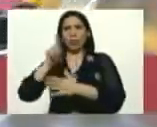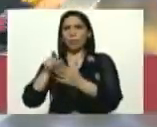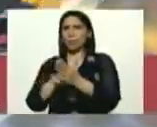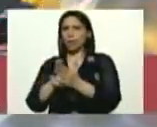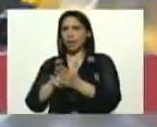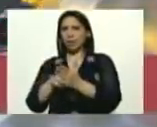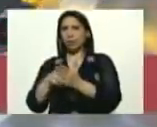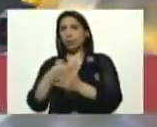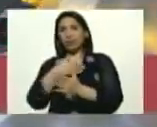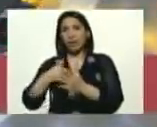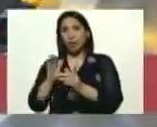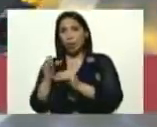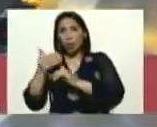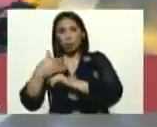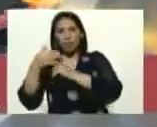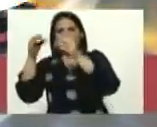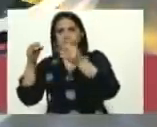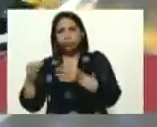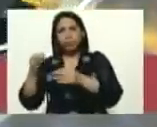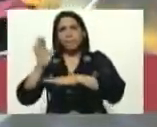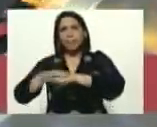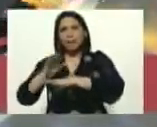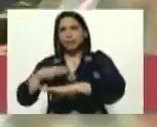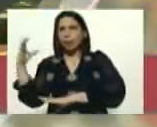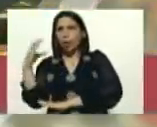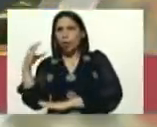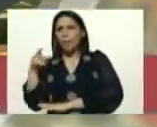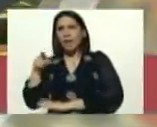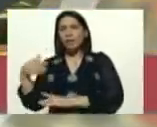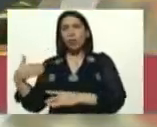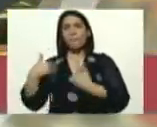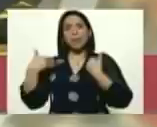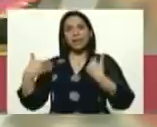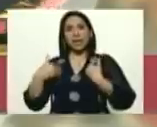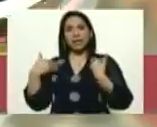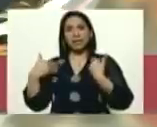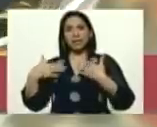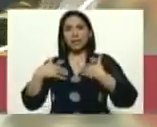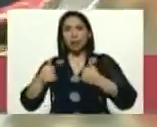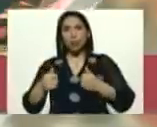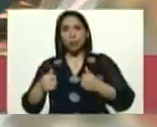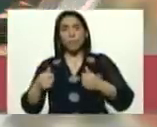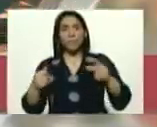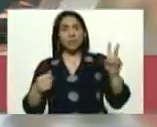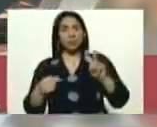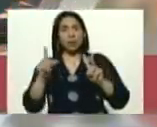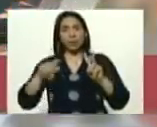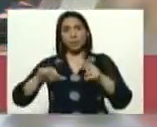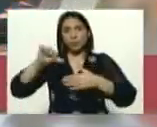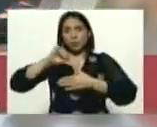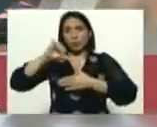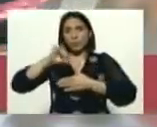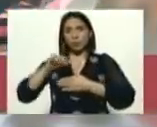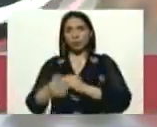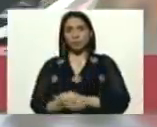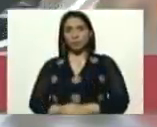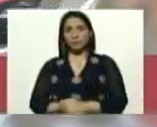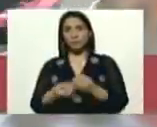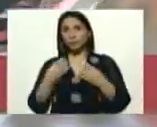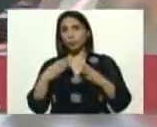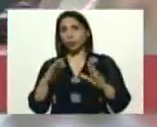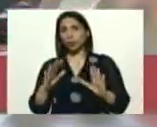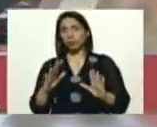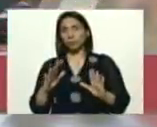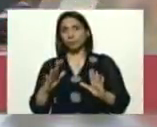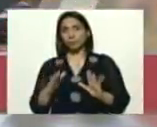ocultar la realidad, que son una amenaza sanitaria para Venezuela y para Sudamérica. Así que bueno, Boris,